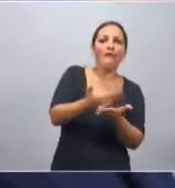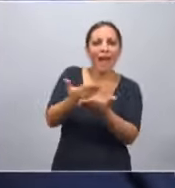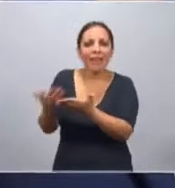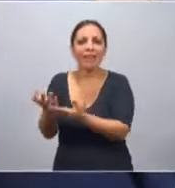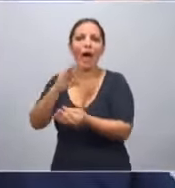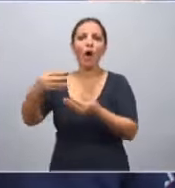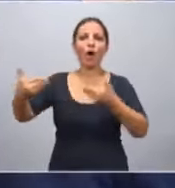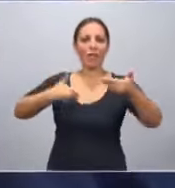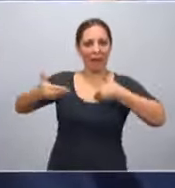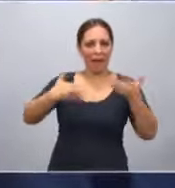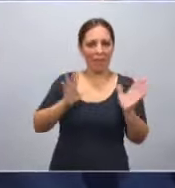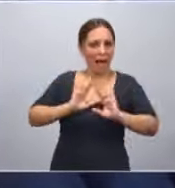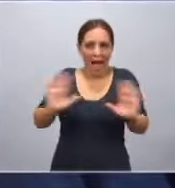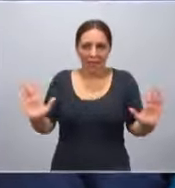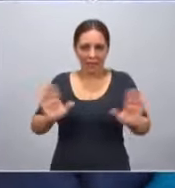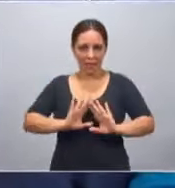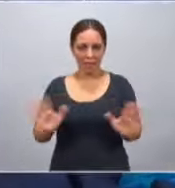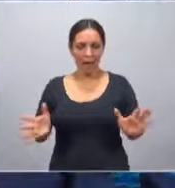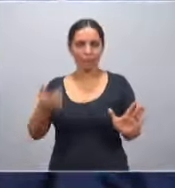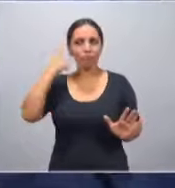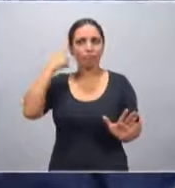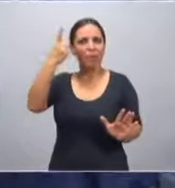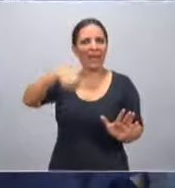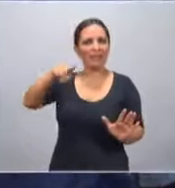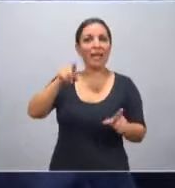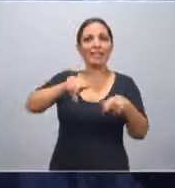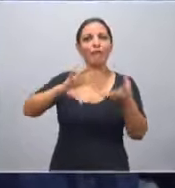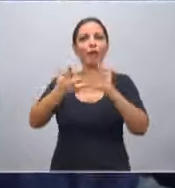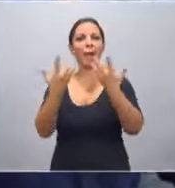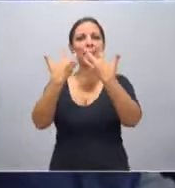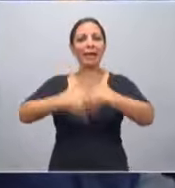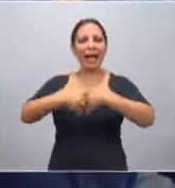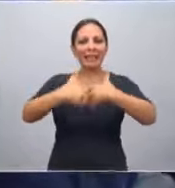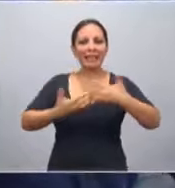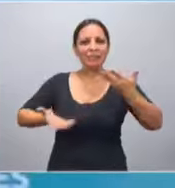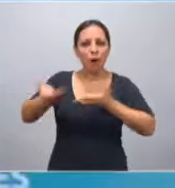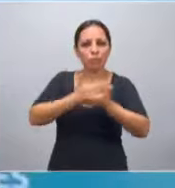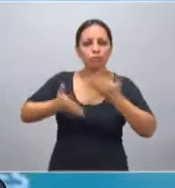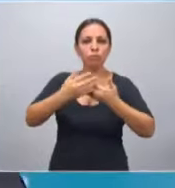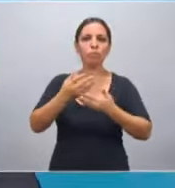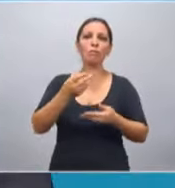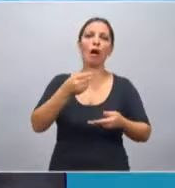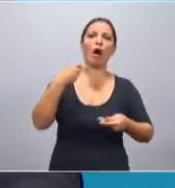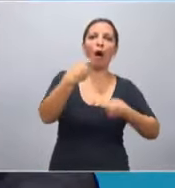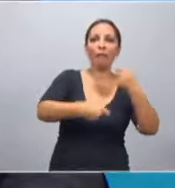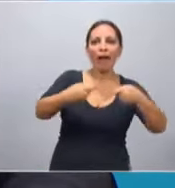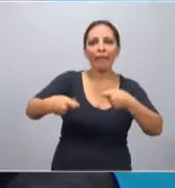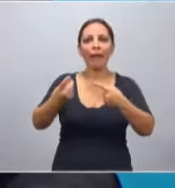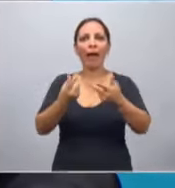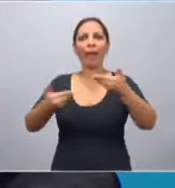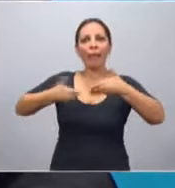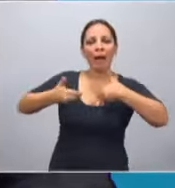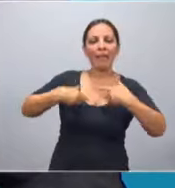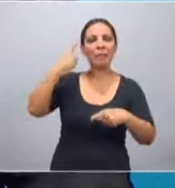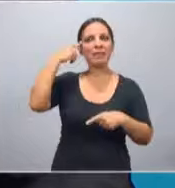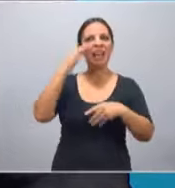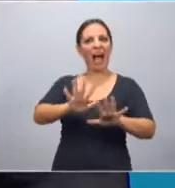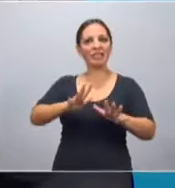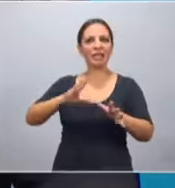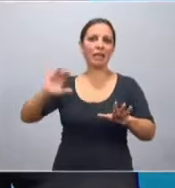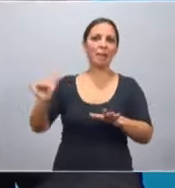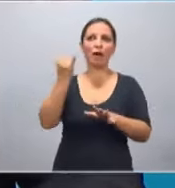punto y se cree que en este mecanismo de la oferta de la demanda se va a resolver todo de la manera más eficiente la más